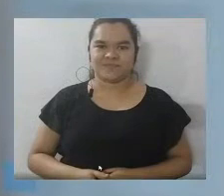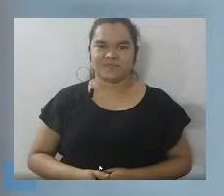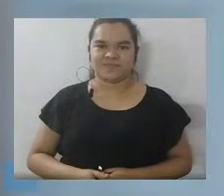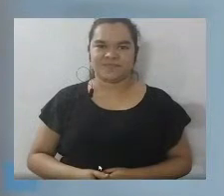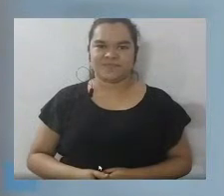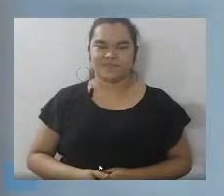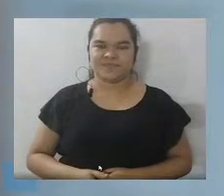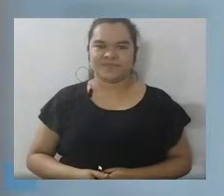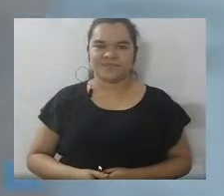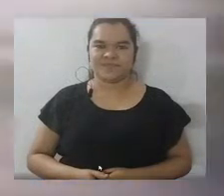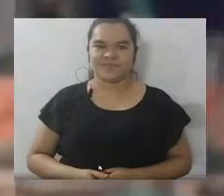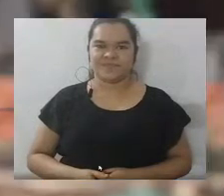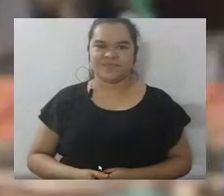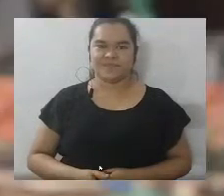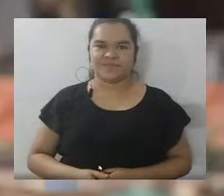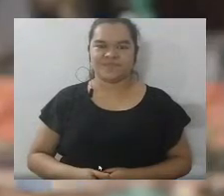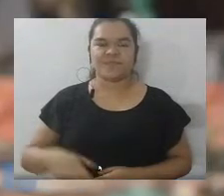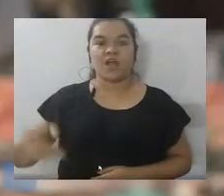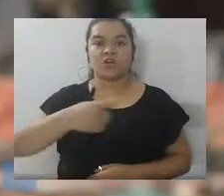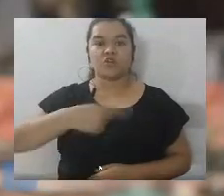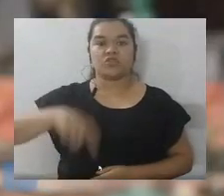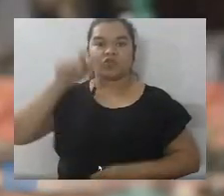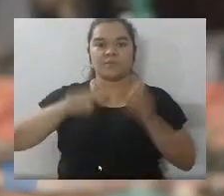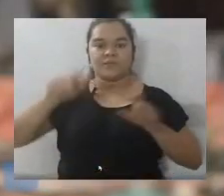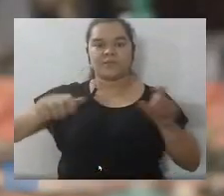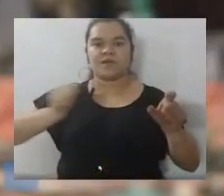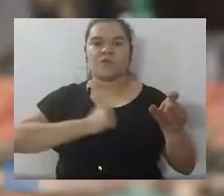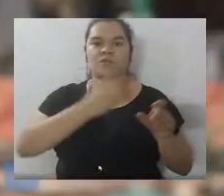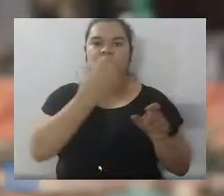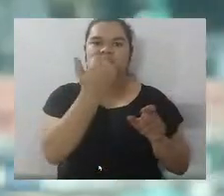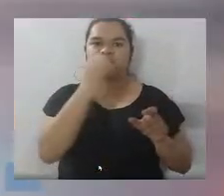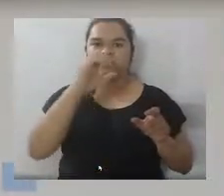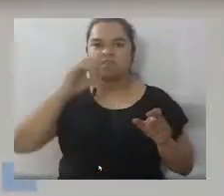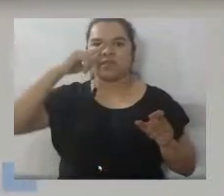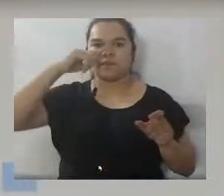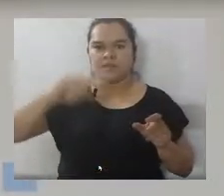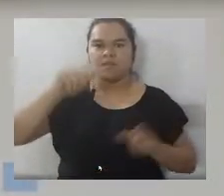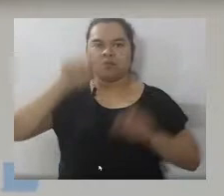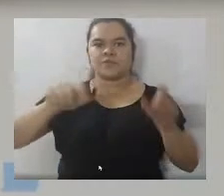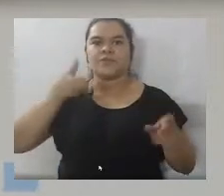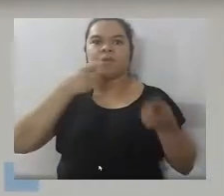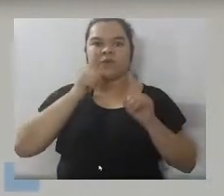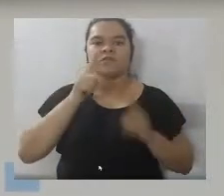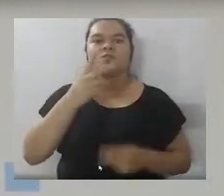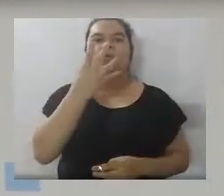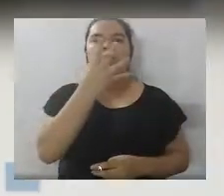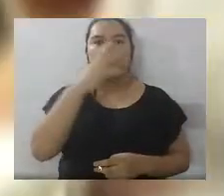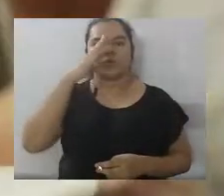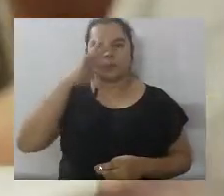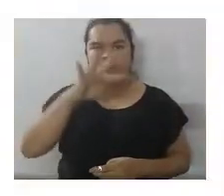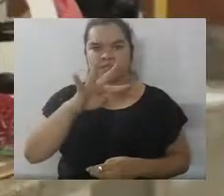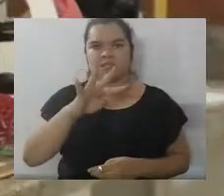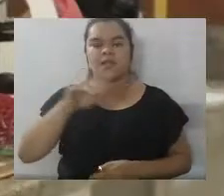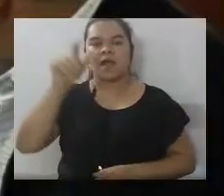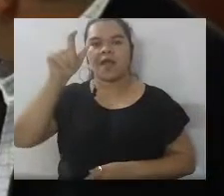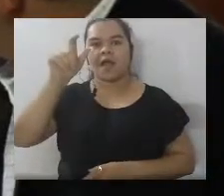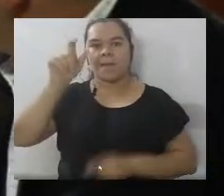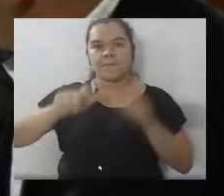Somos 60.000 estudiantes. Somos 4.000 profesores e investigadores. 1.800 trabajadores.